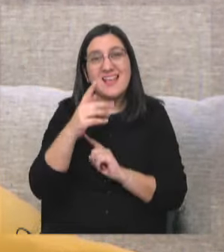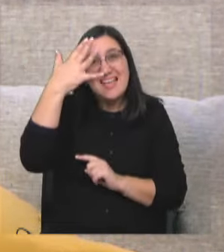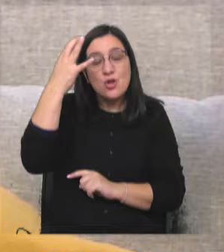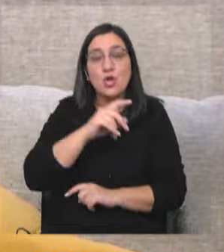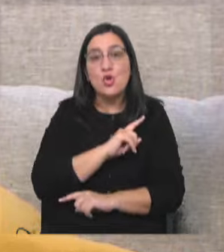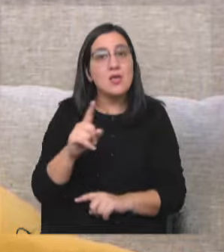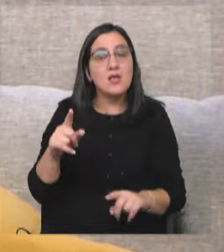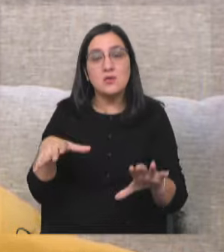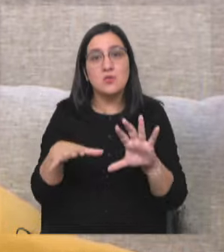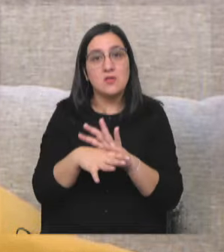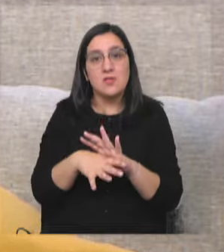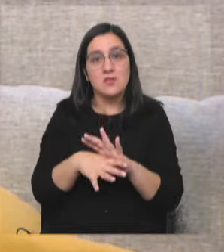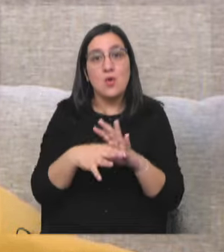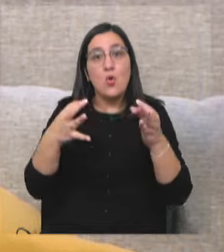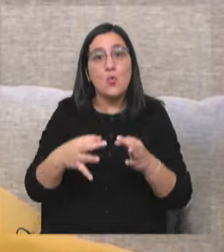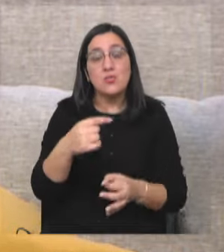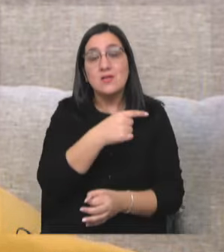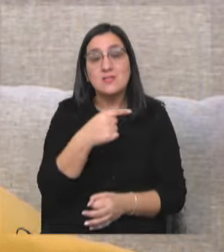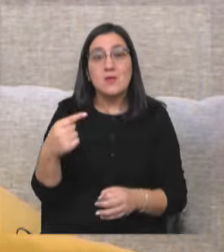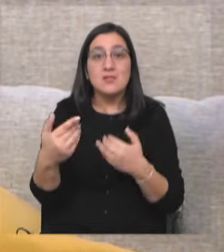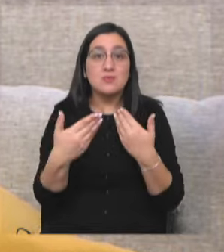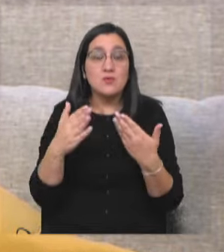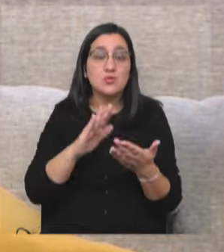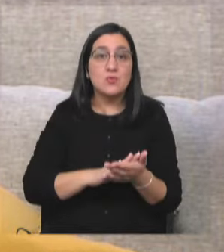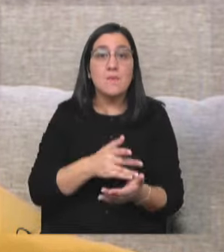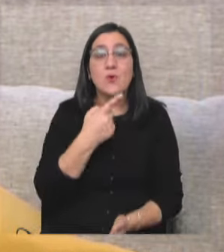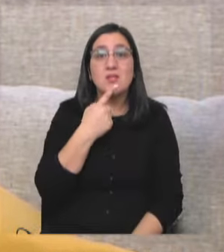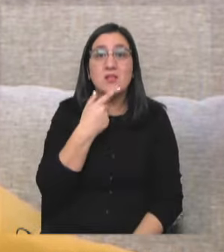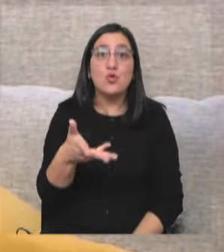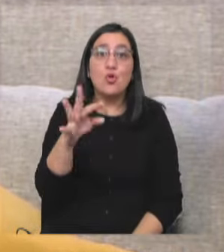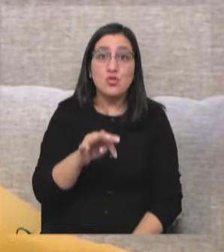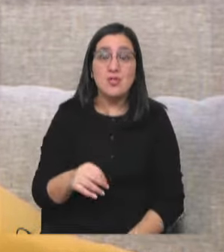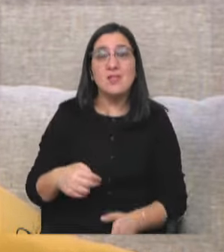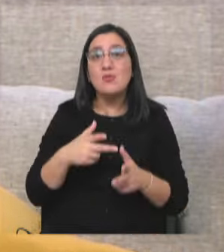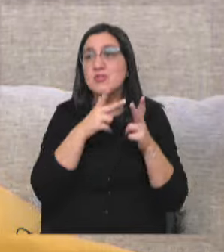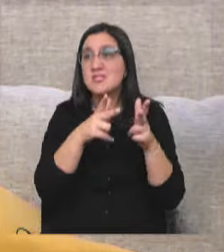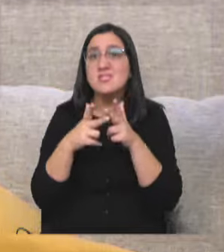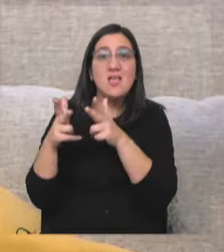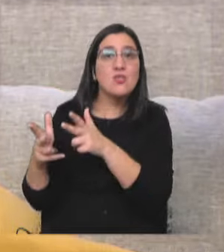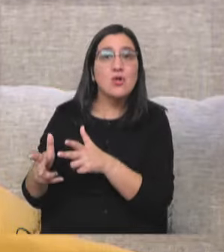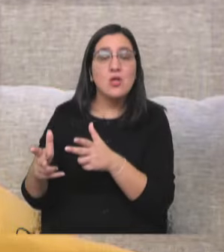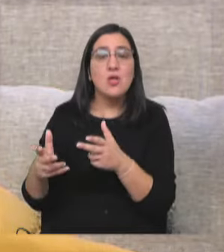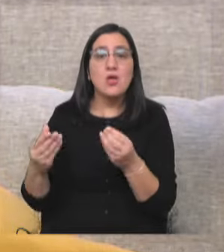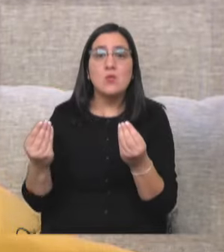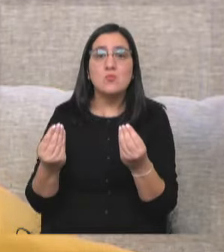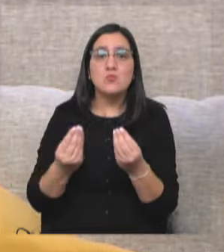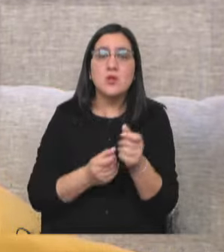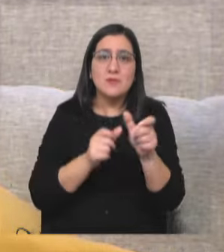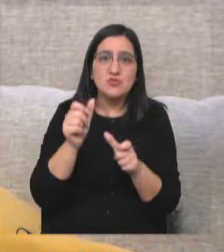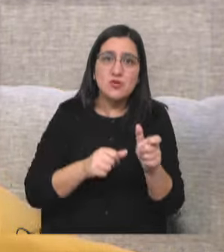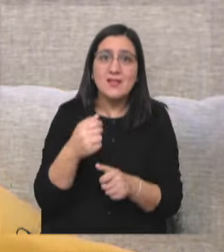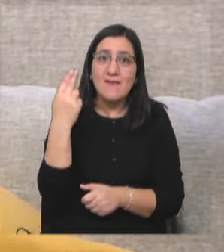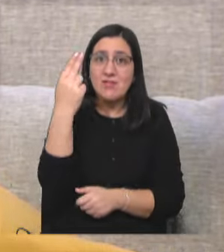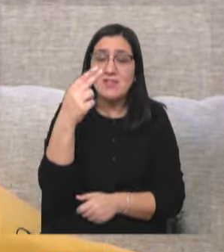una semana como la que estamos viviendo, en la que estamos hablando de política todos los días, en la que le estamos diciendo un montón de cifras de gente habilitada a